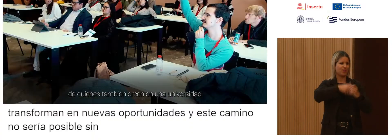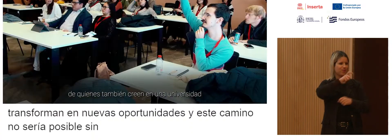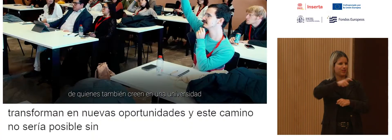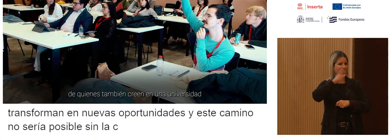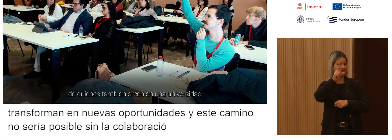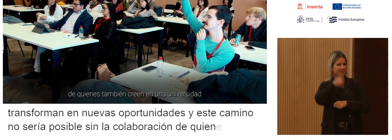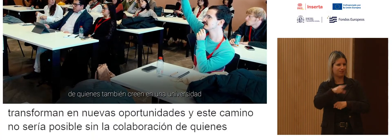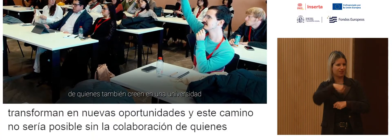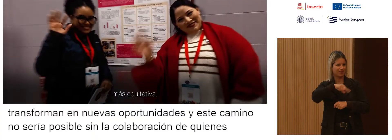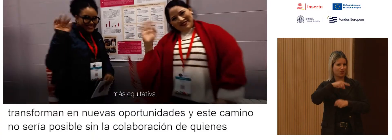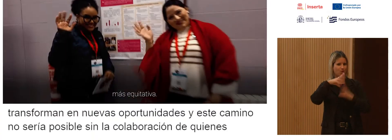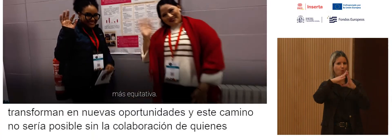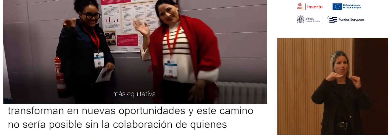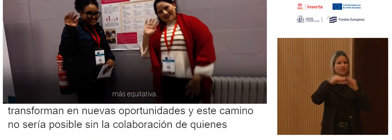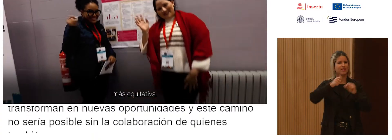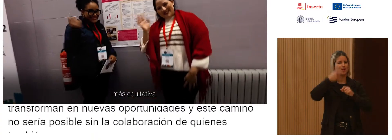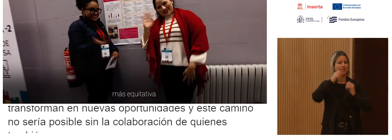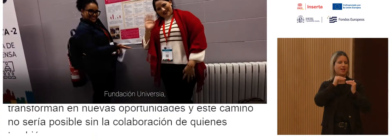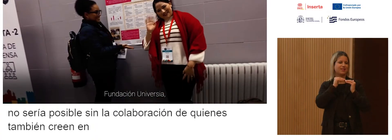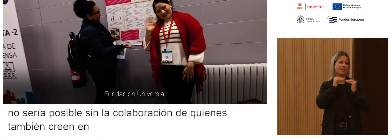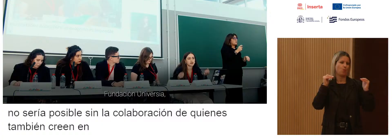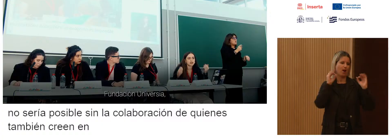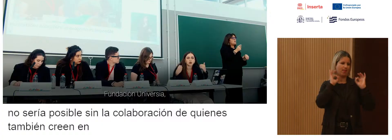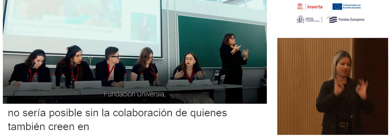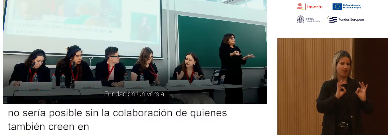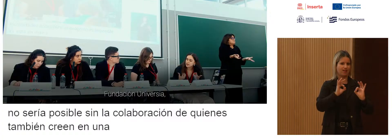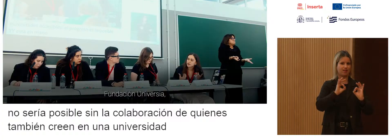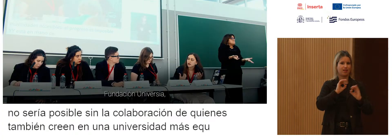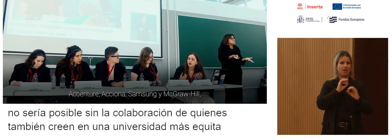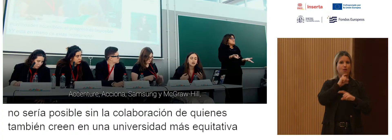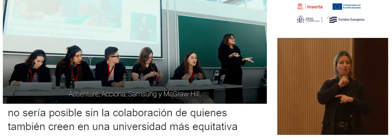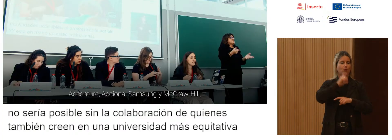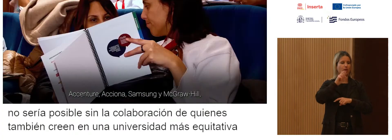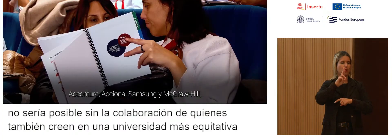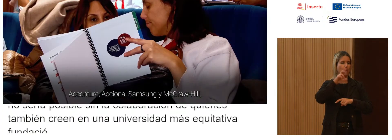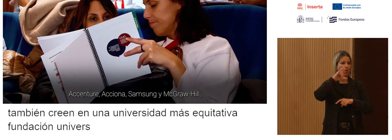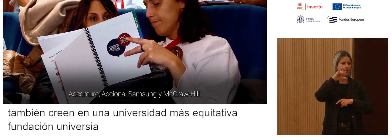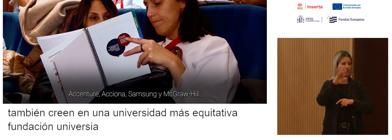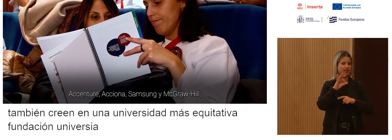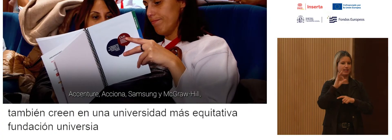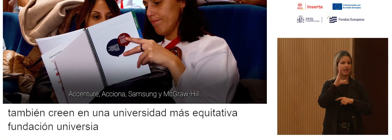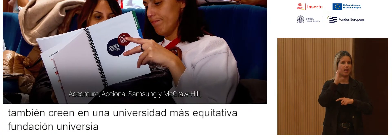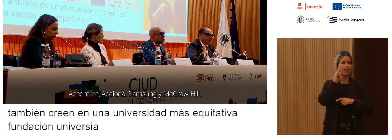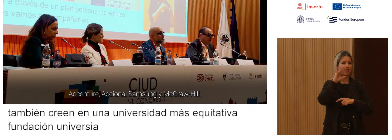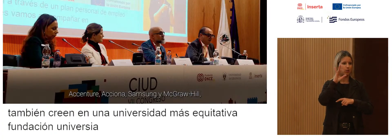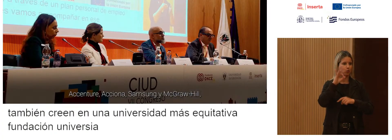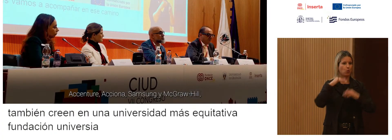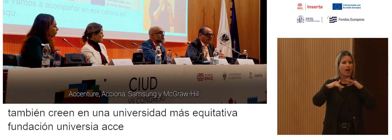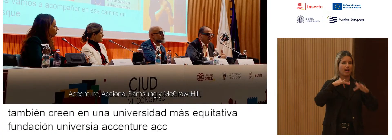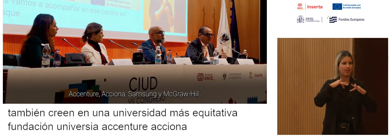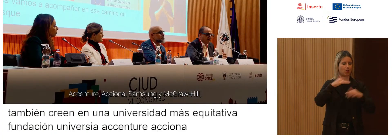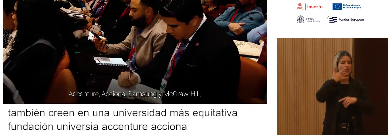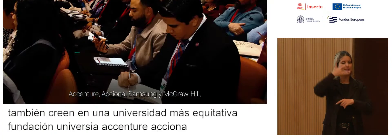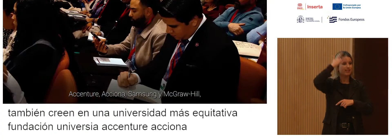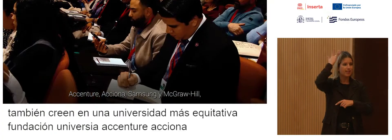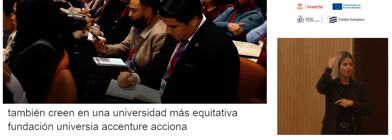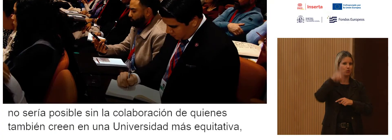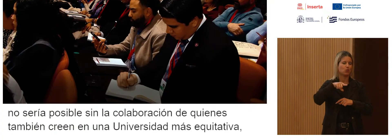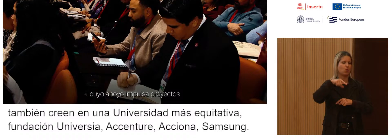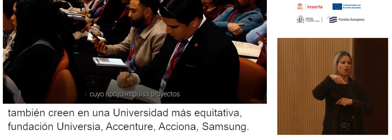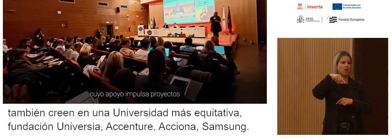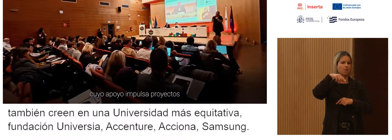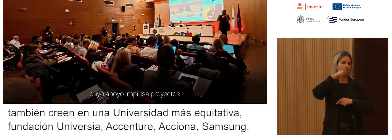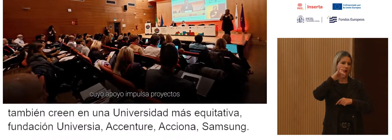también creen en una universidad más equitativa: Fundación Universia, Accenture, Acciona, Samsung y